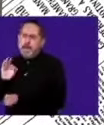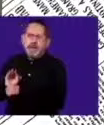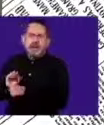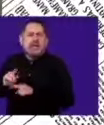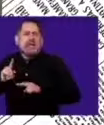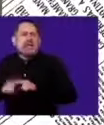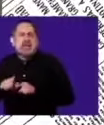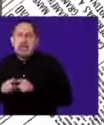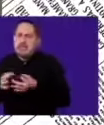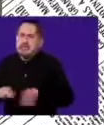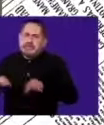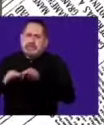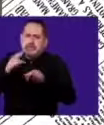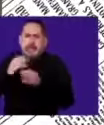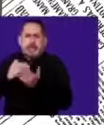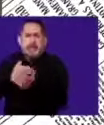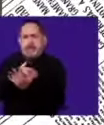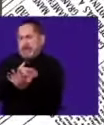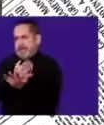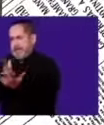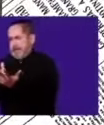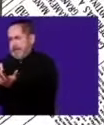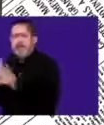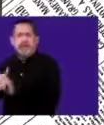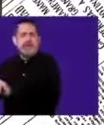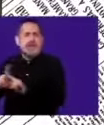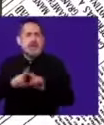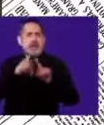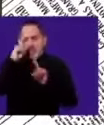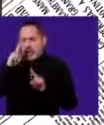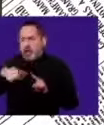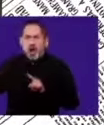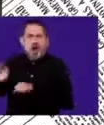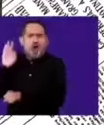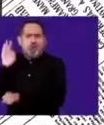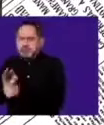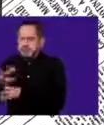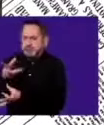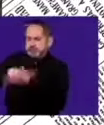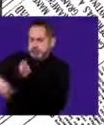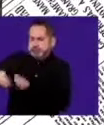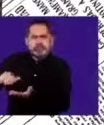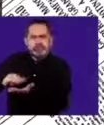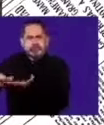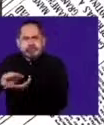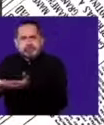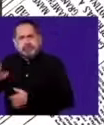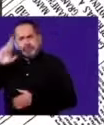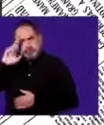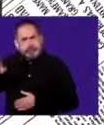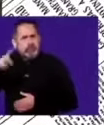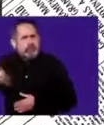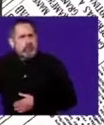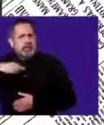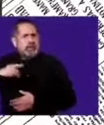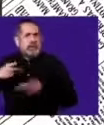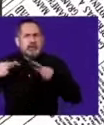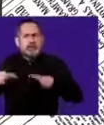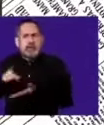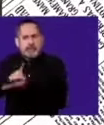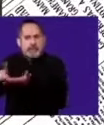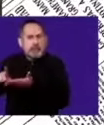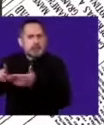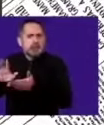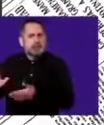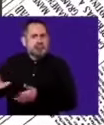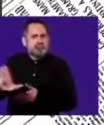de protección paradigmático que cubre una gama amplia de efectos para la protección, restitución y reparación de los